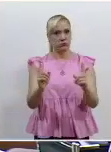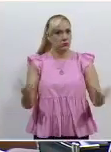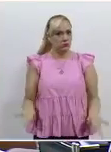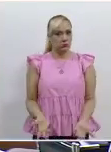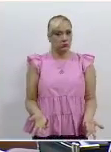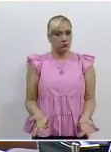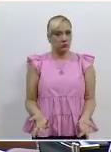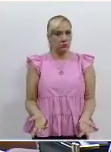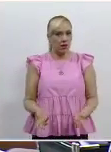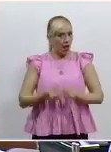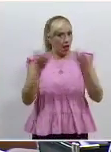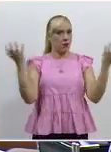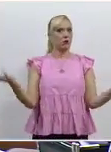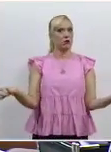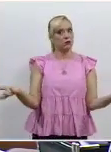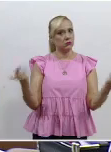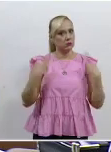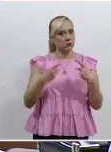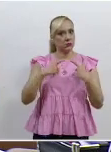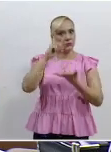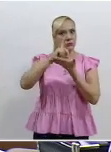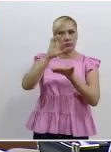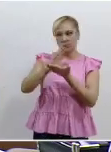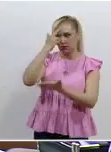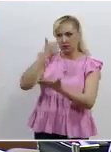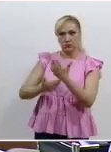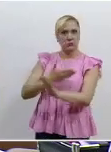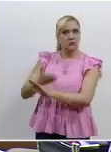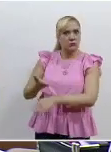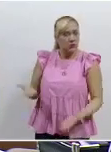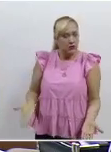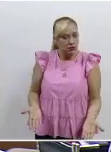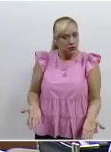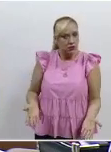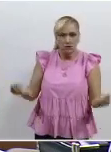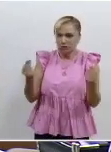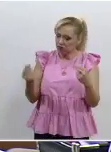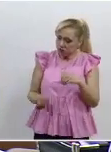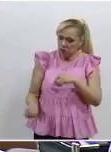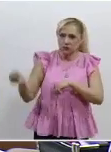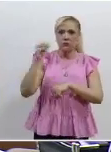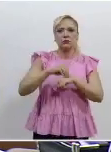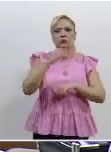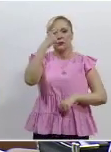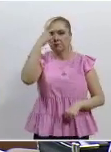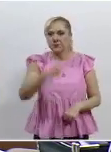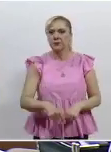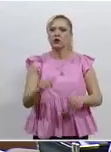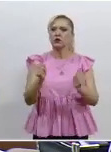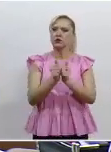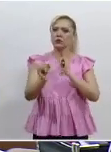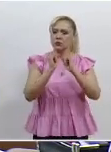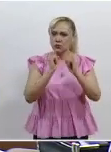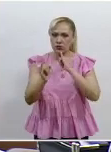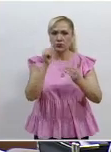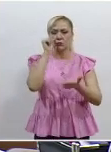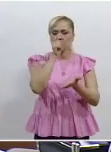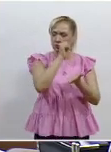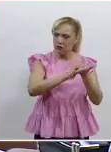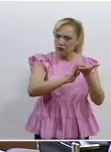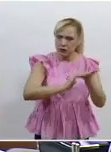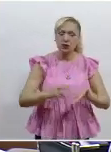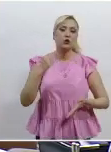es susceptible de afectar a las personas con discapacidad, pues dispone toda esta serie de acciones y de instrumentos que deben tomar en cuenta